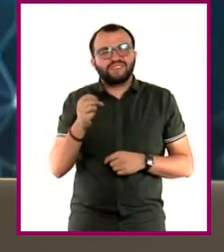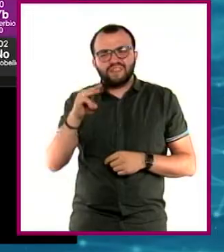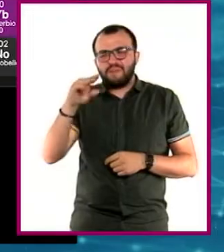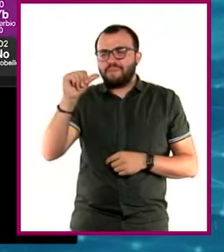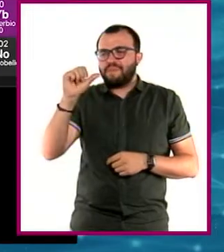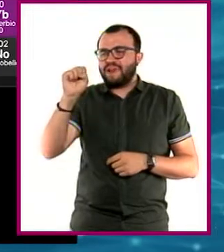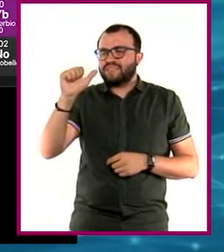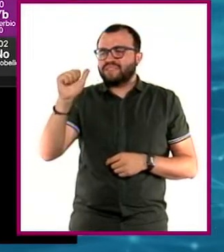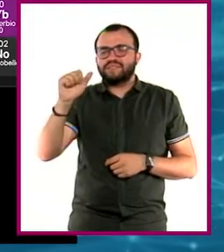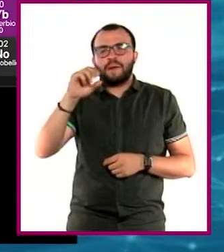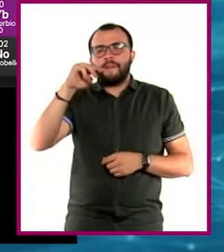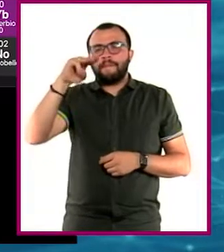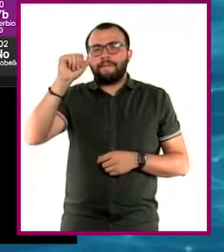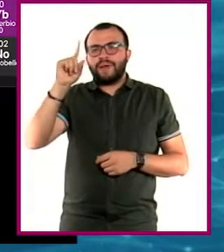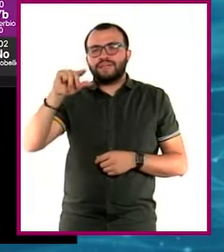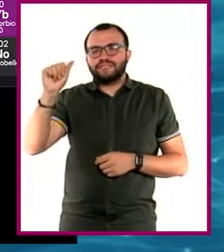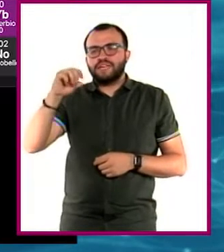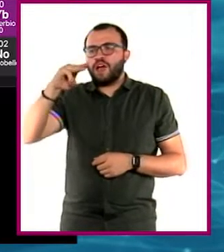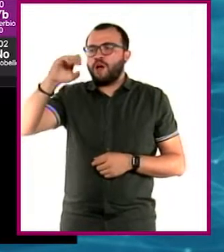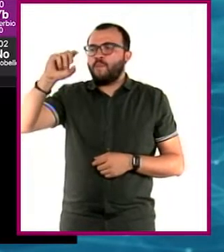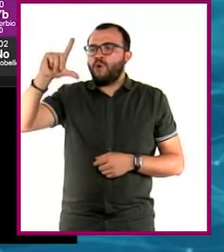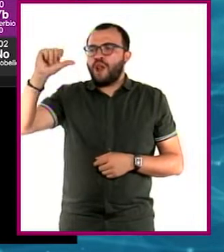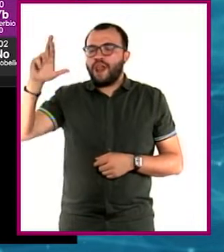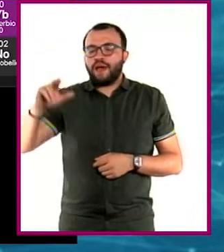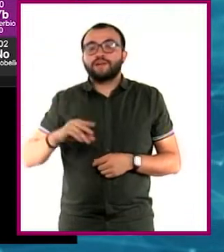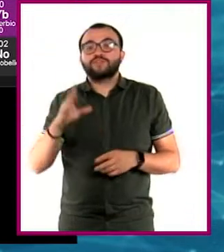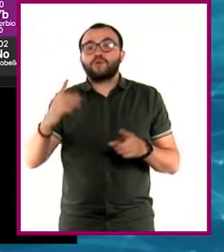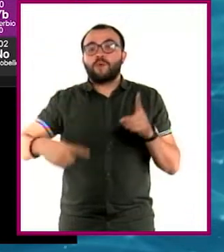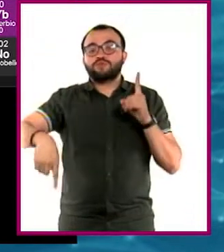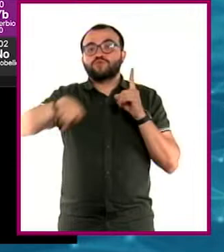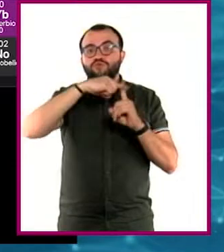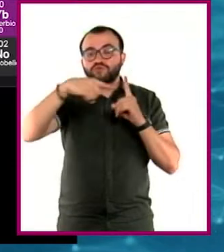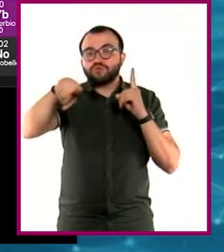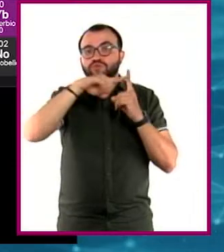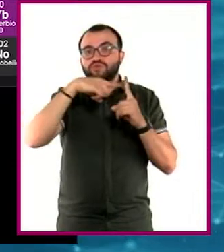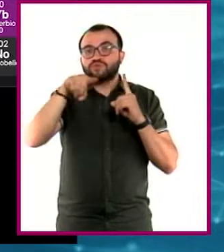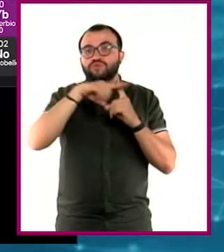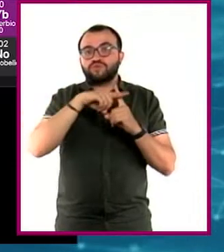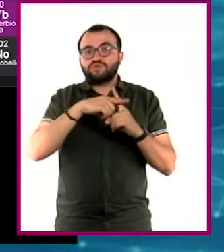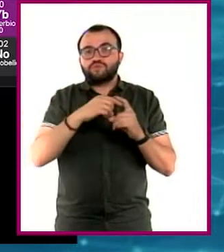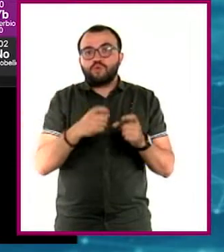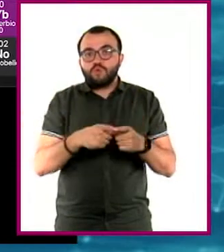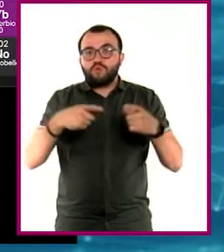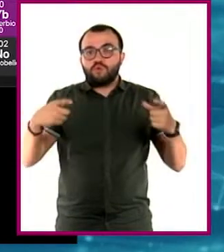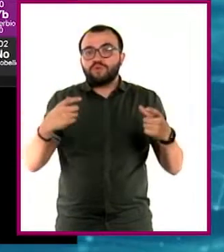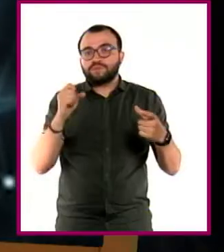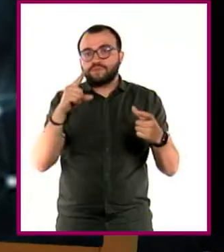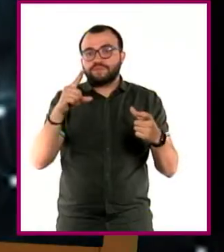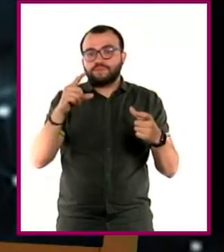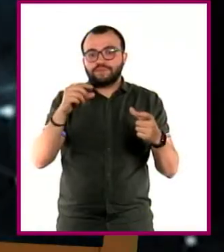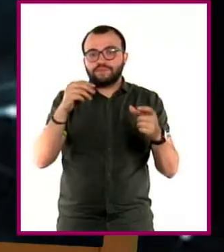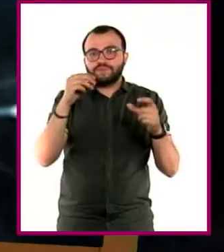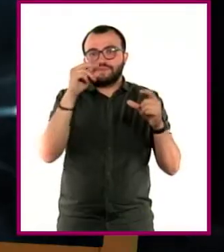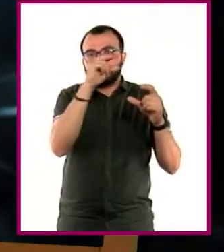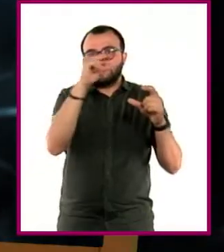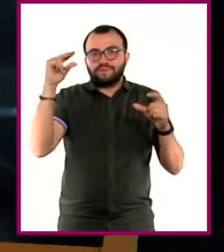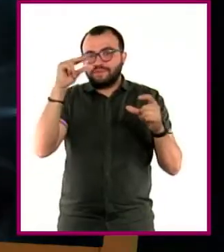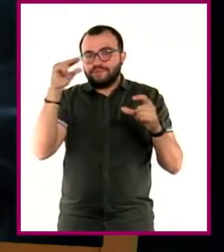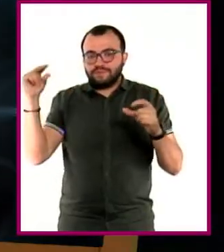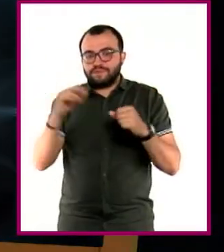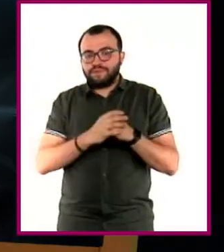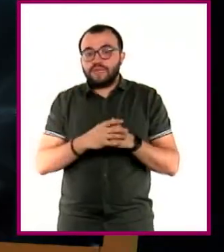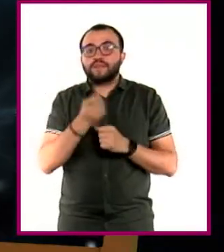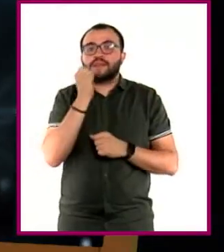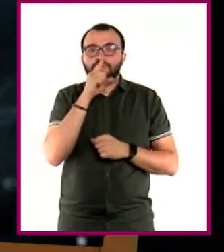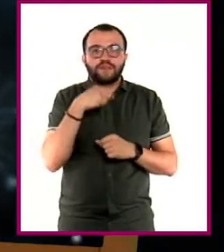molar? Es la suma de la cantidad de protones y neutrones que tiene cada elemento. También encontré que una de